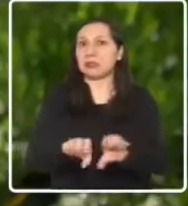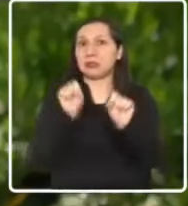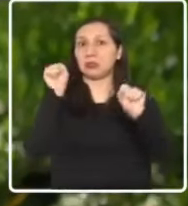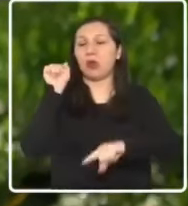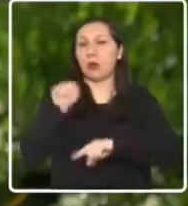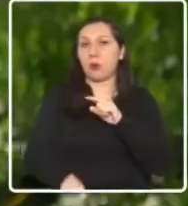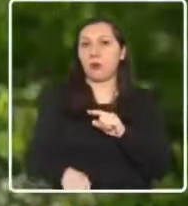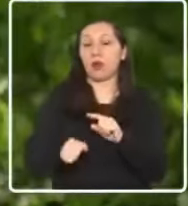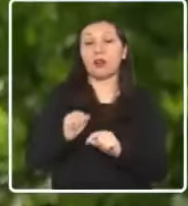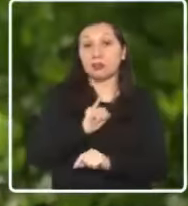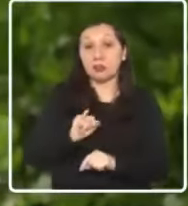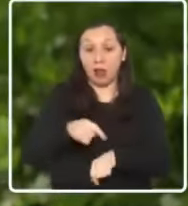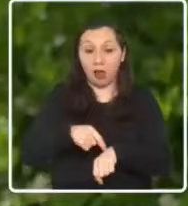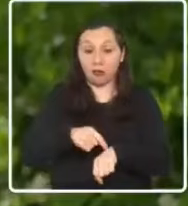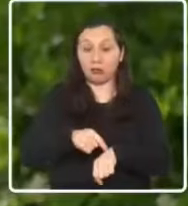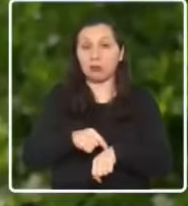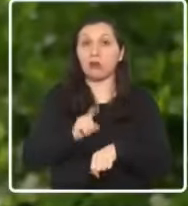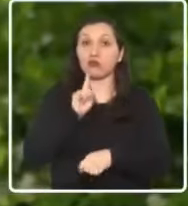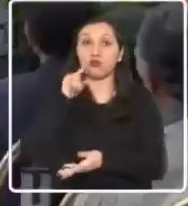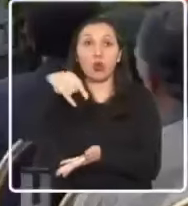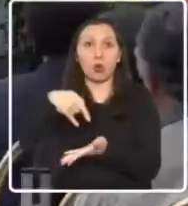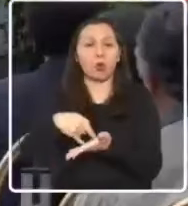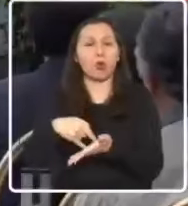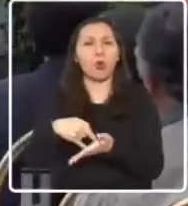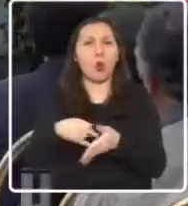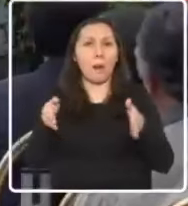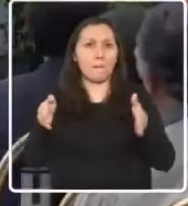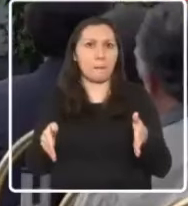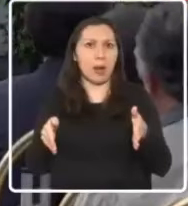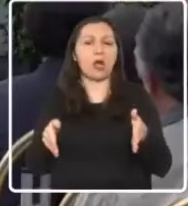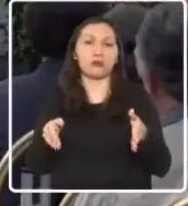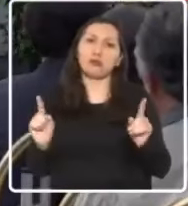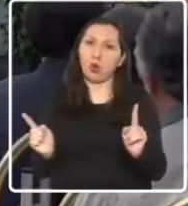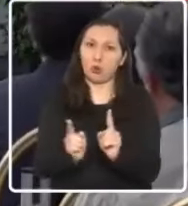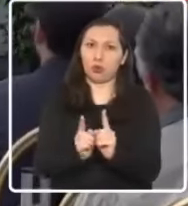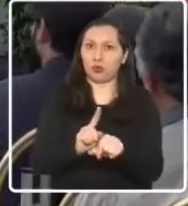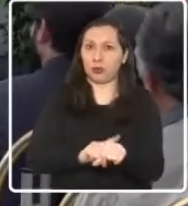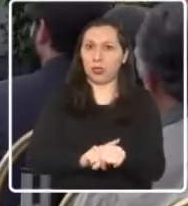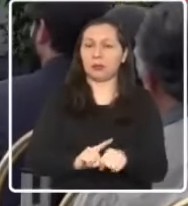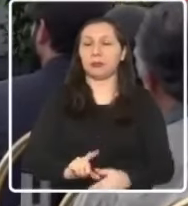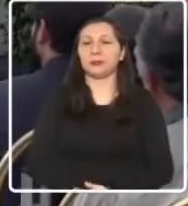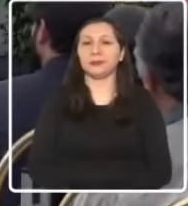que para los tiempos que tenemos hoy día en el Congreso es un plazo relativamente corto.